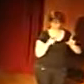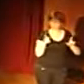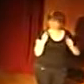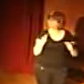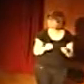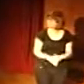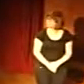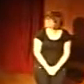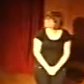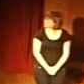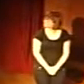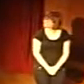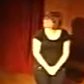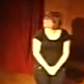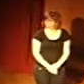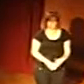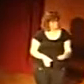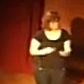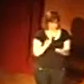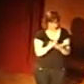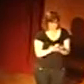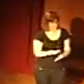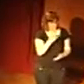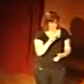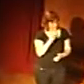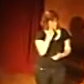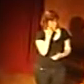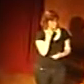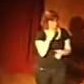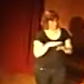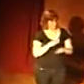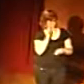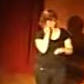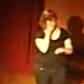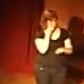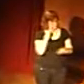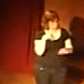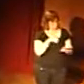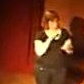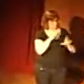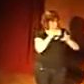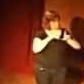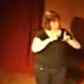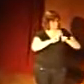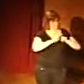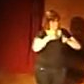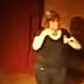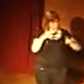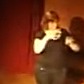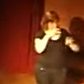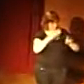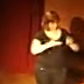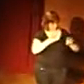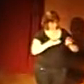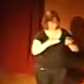bien el encargo más importante y para que vean también qué trascendencia puede tener este tipo de de pintura que Aparentemente no